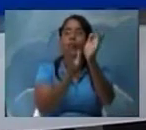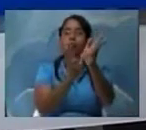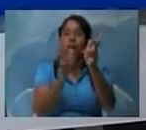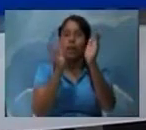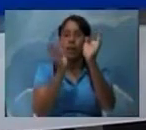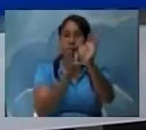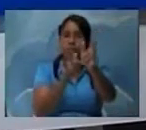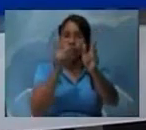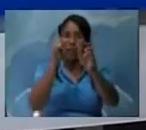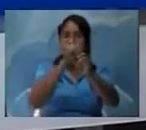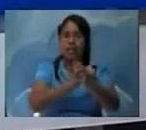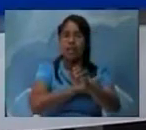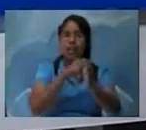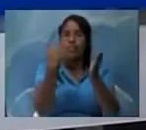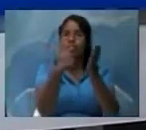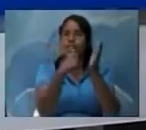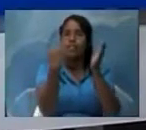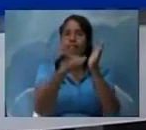Del arpa.